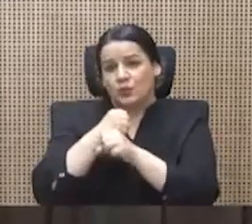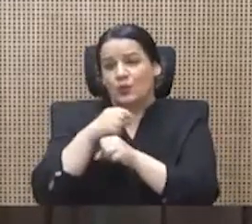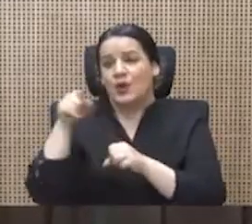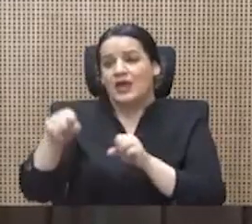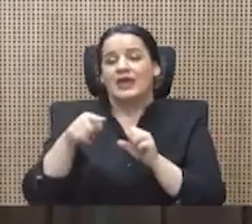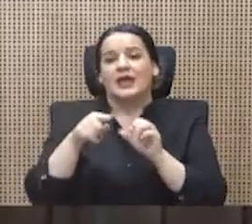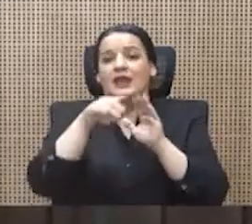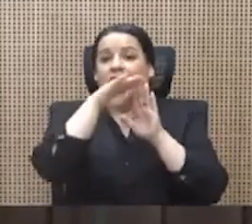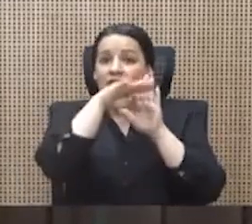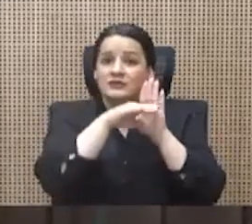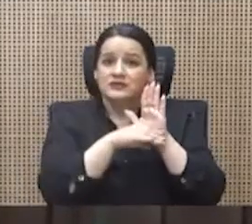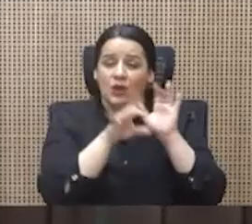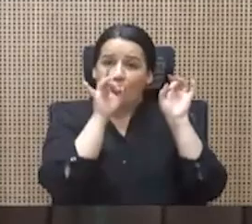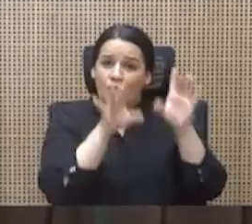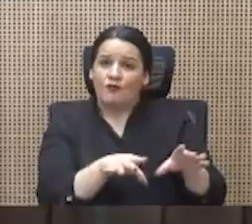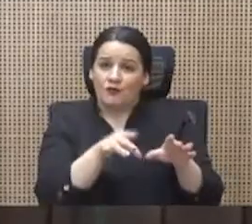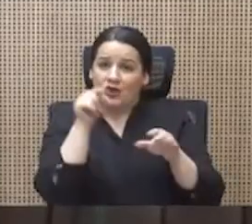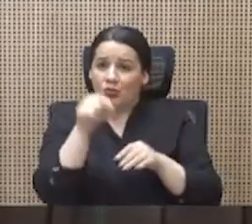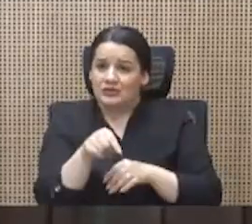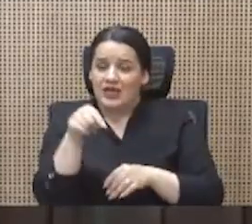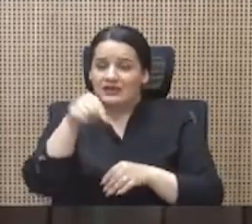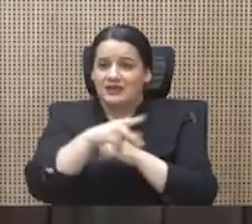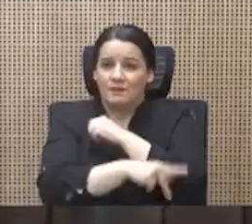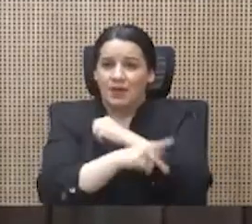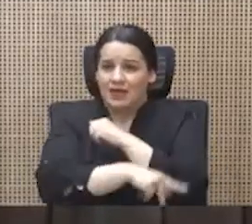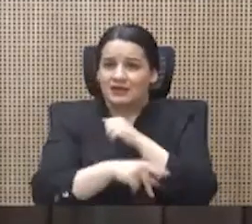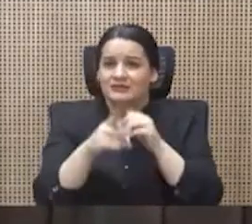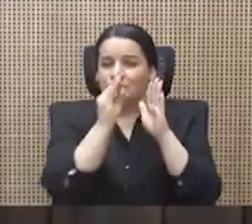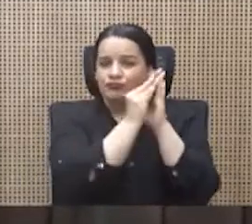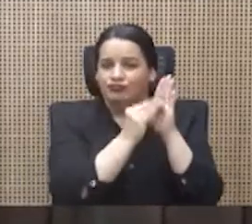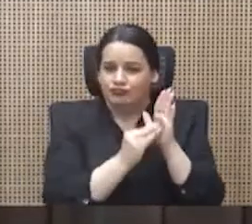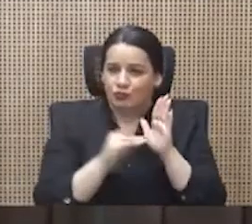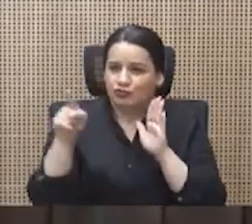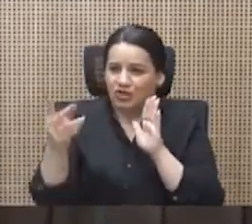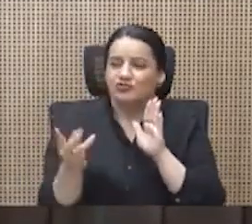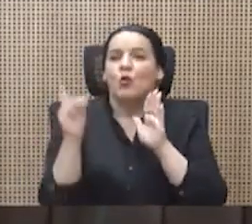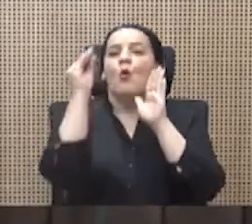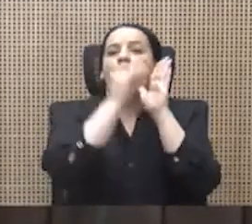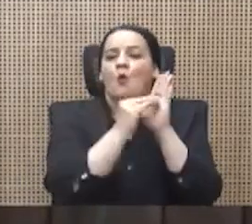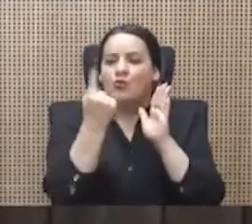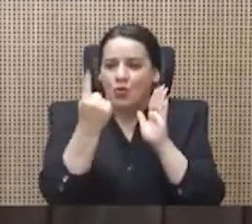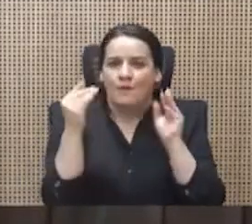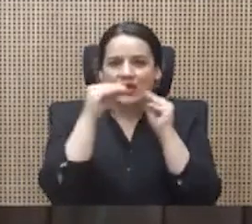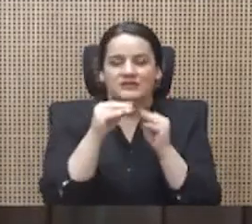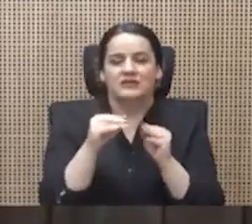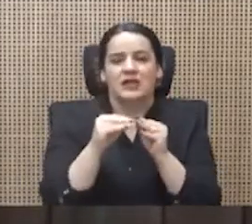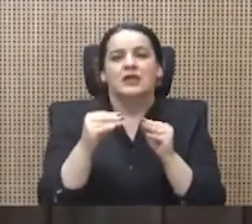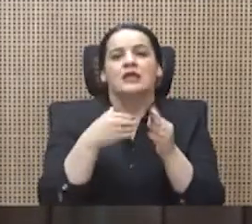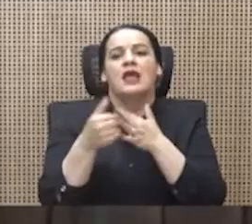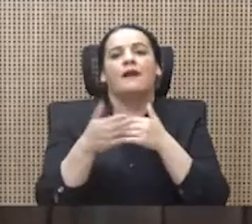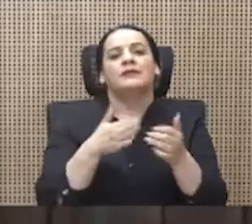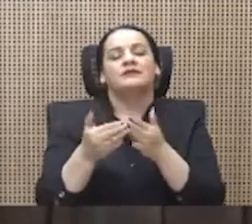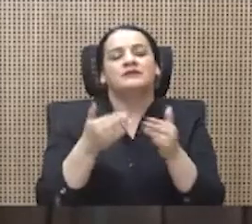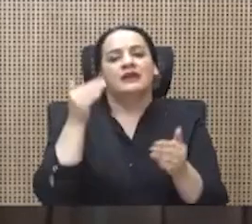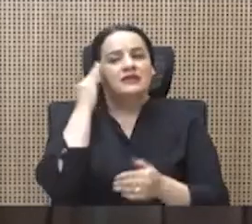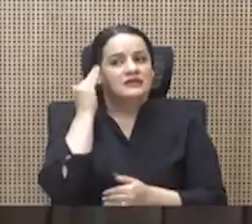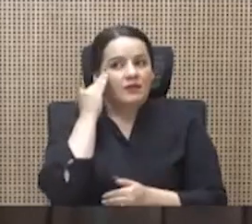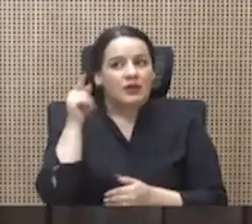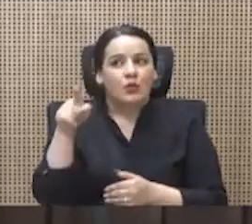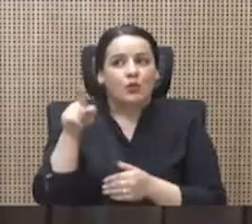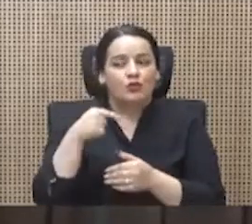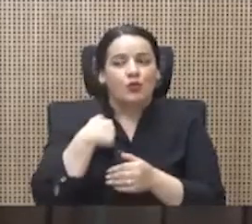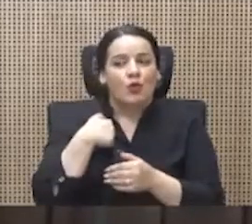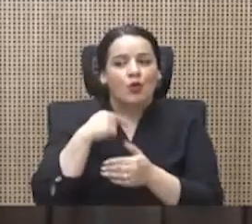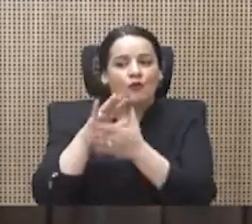a partir de hoy y lo felicito porque a pesar de saberlo con valentía usted expresó su posición el día de hoy